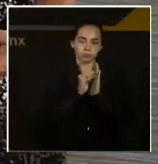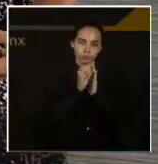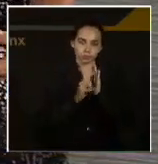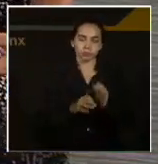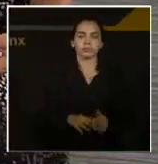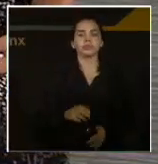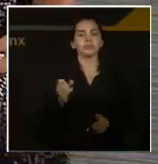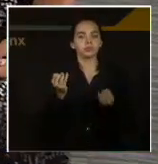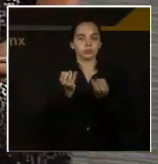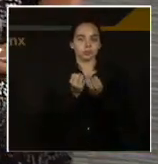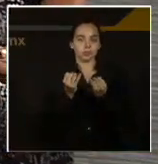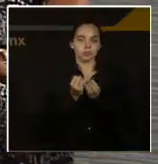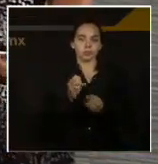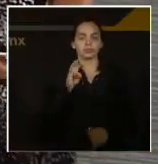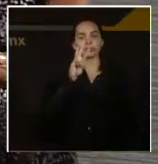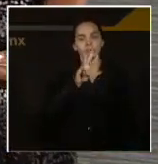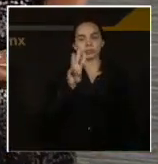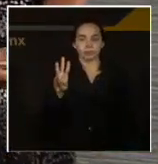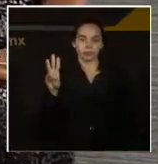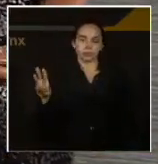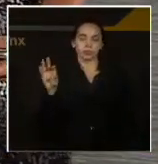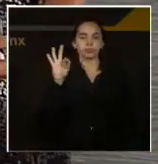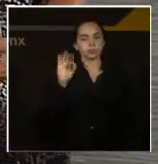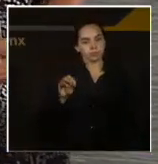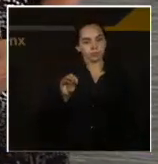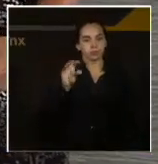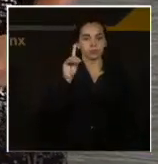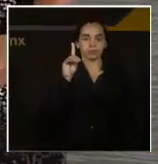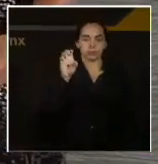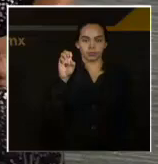en nuestra página de internet